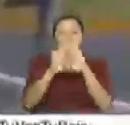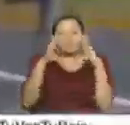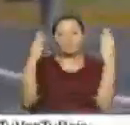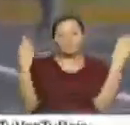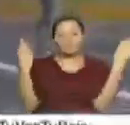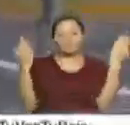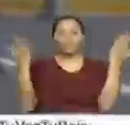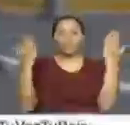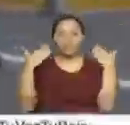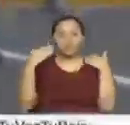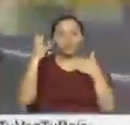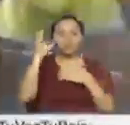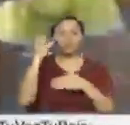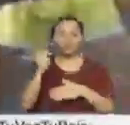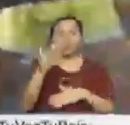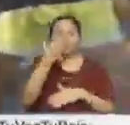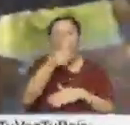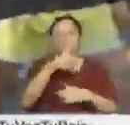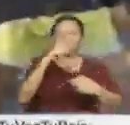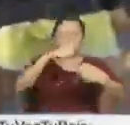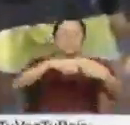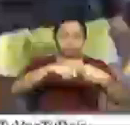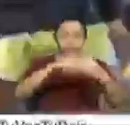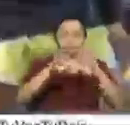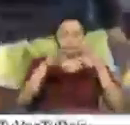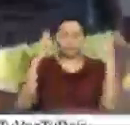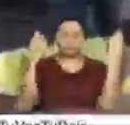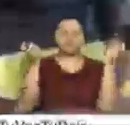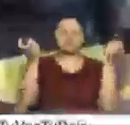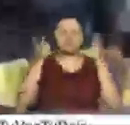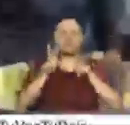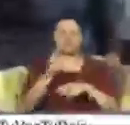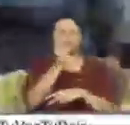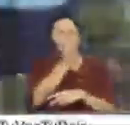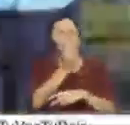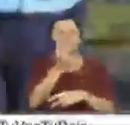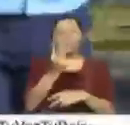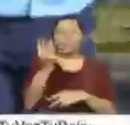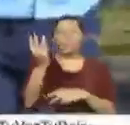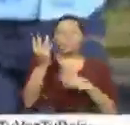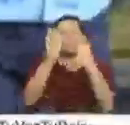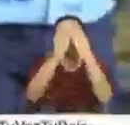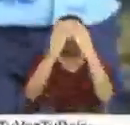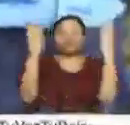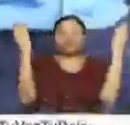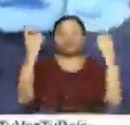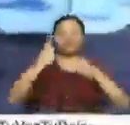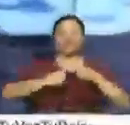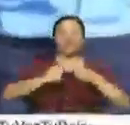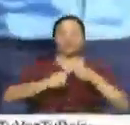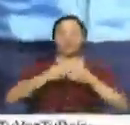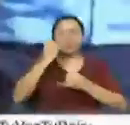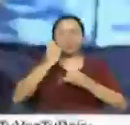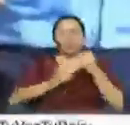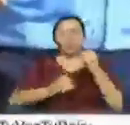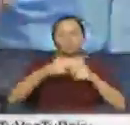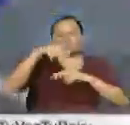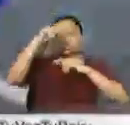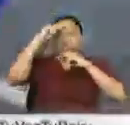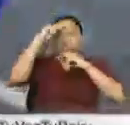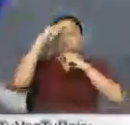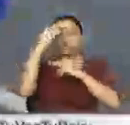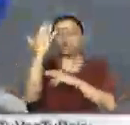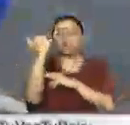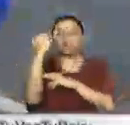Cuenca y Ambato. Además, lo pueden hacer a través del portal web www.conadis.gov.es. Quito, últimas noticias